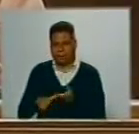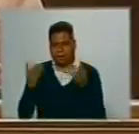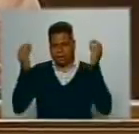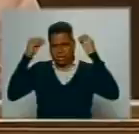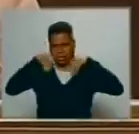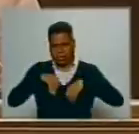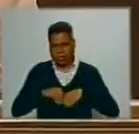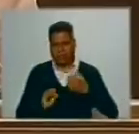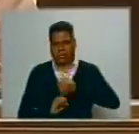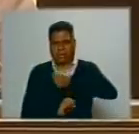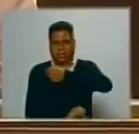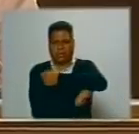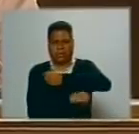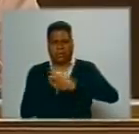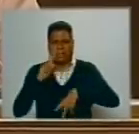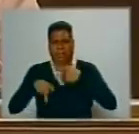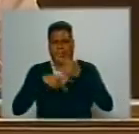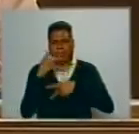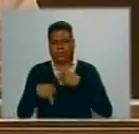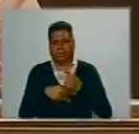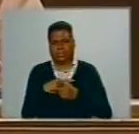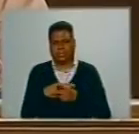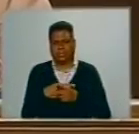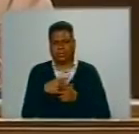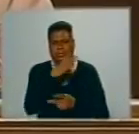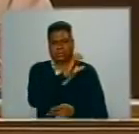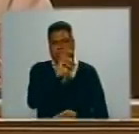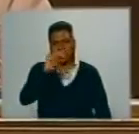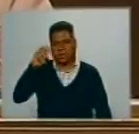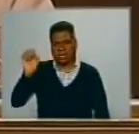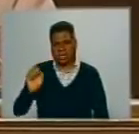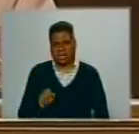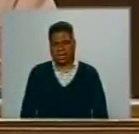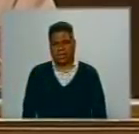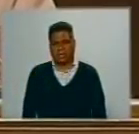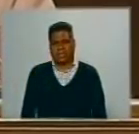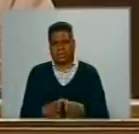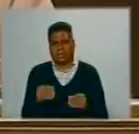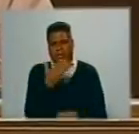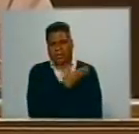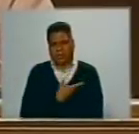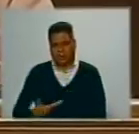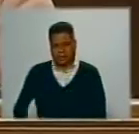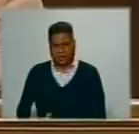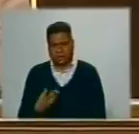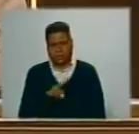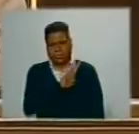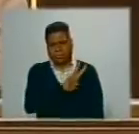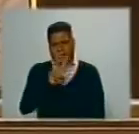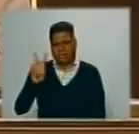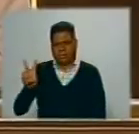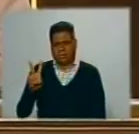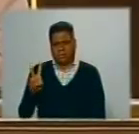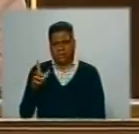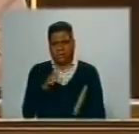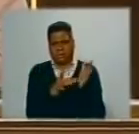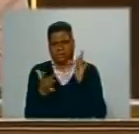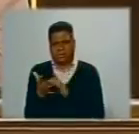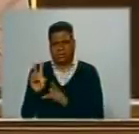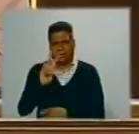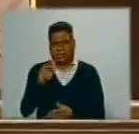respaldo al proceso electoral constituyente presidencial que se llevará a cabo este 22 de abril de